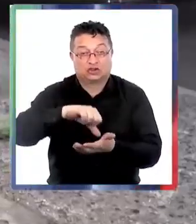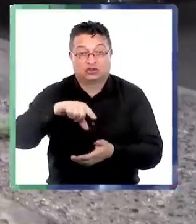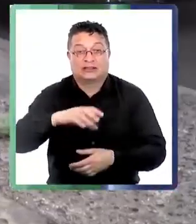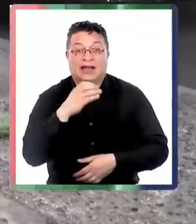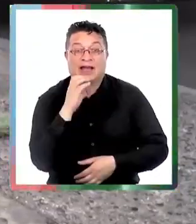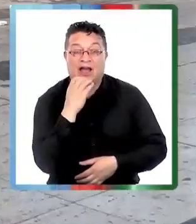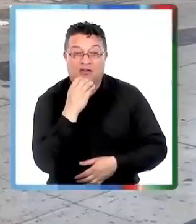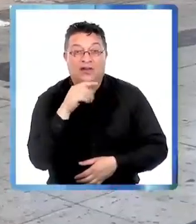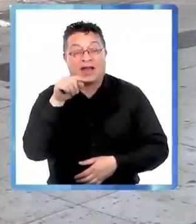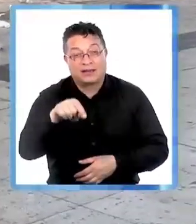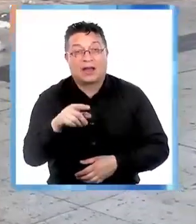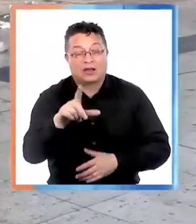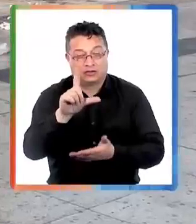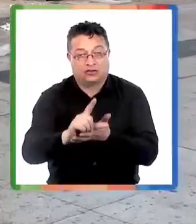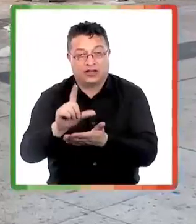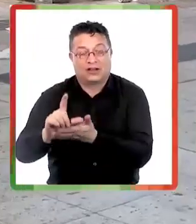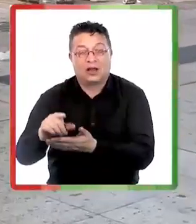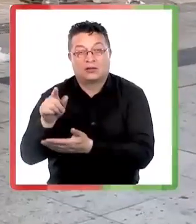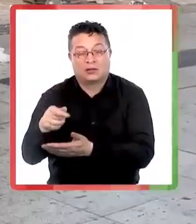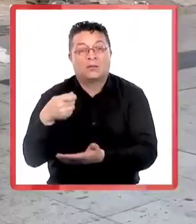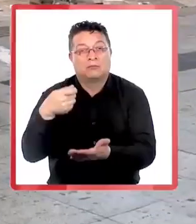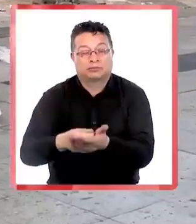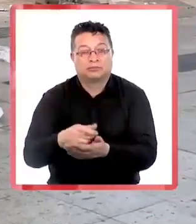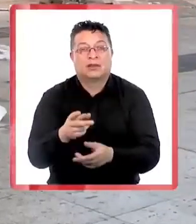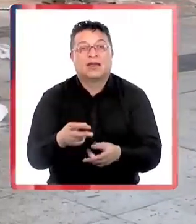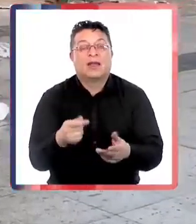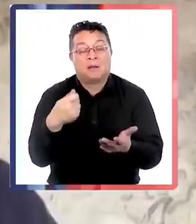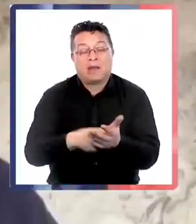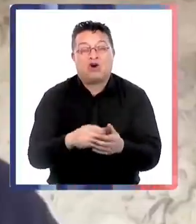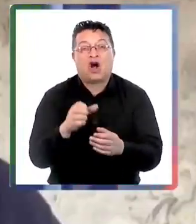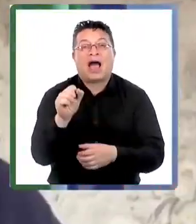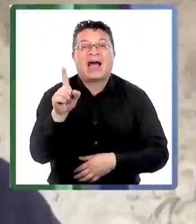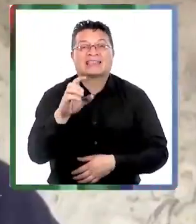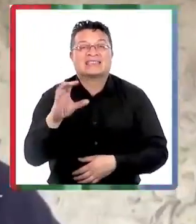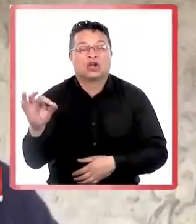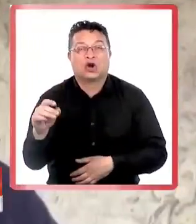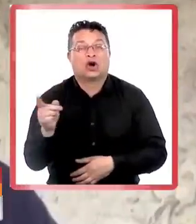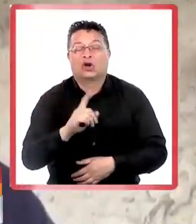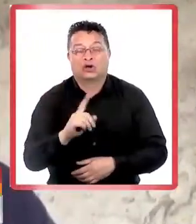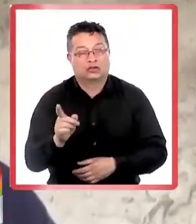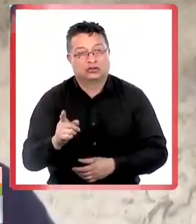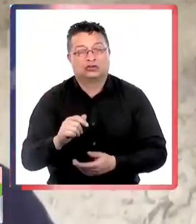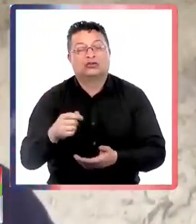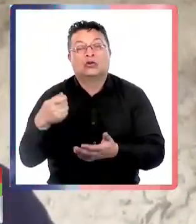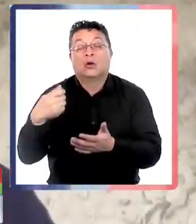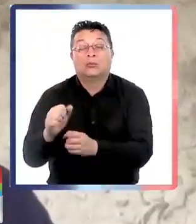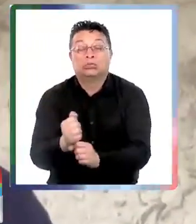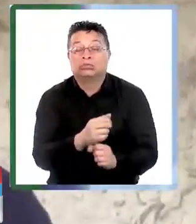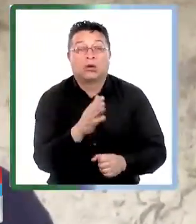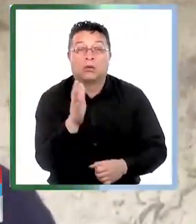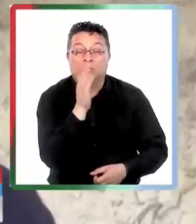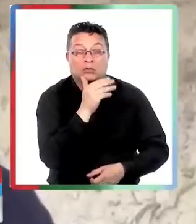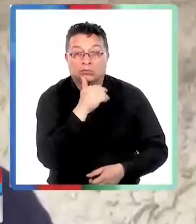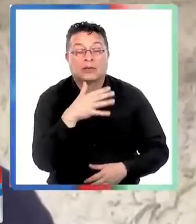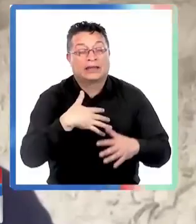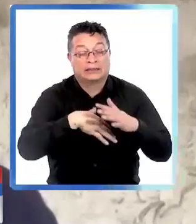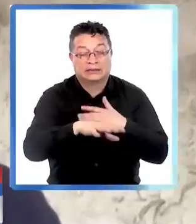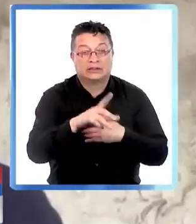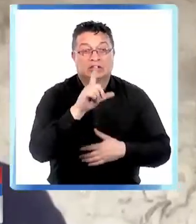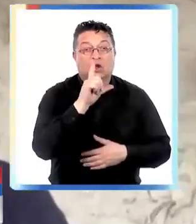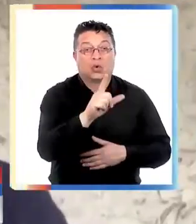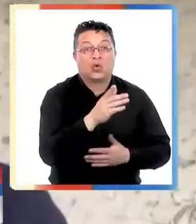centro de nuestra ciudad, el comercio establecido, se le cobra por derecho de aseo y no se les va a realizar el aseo, no se está realizando